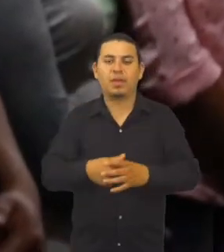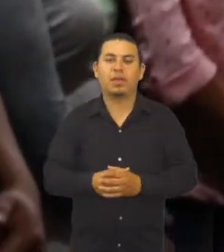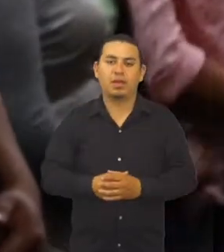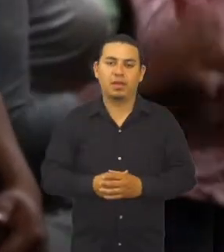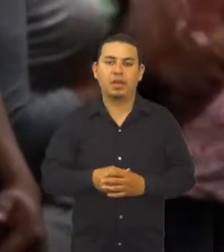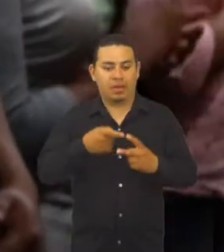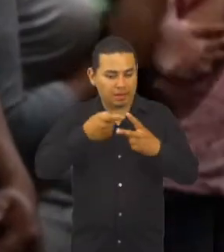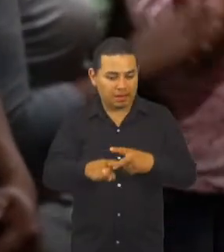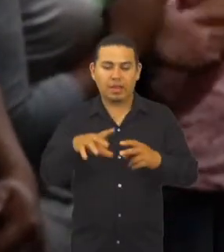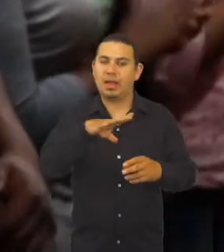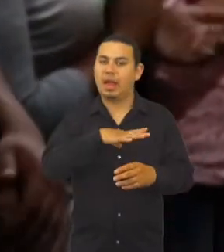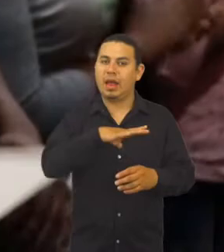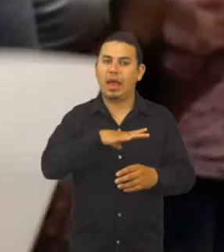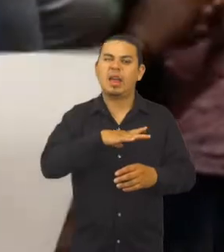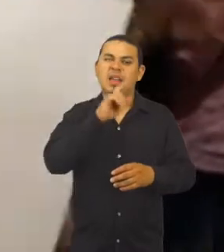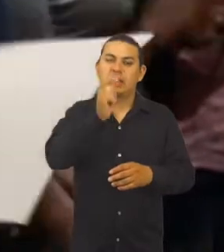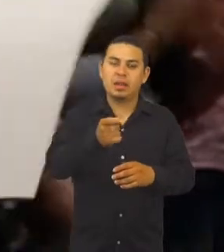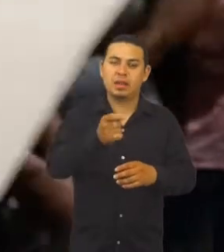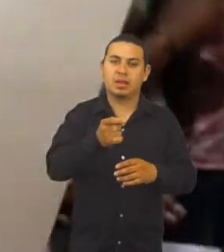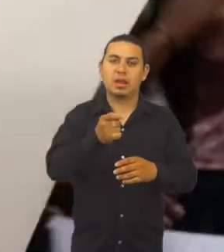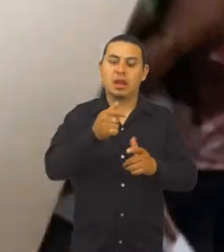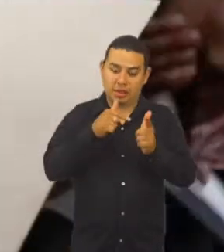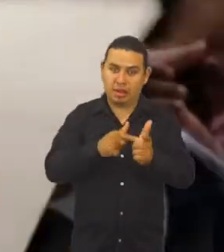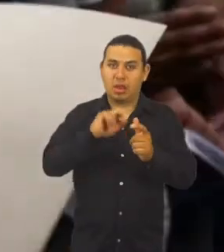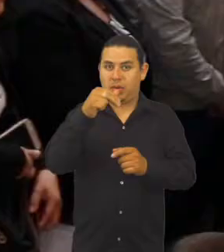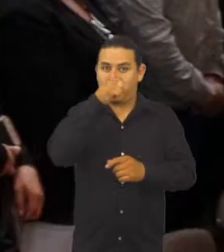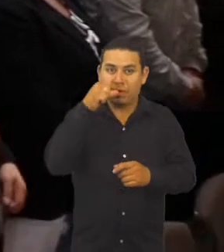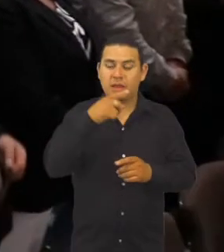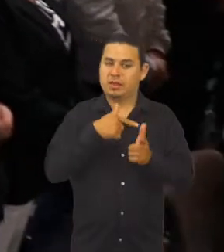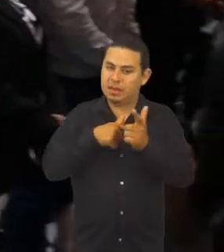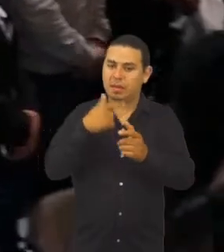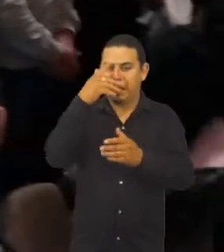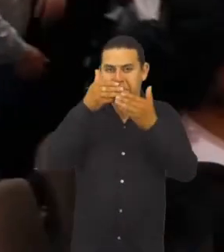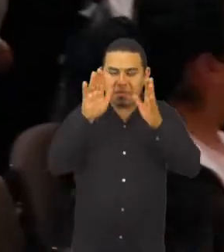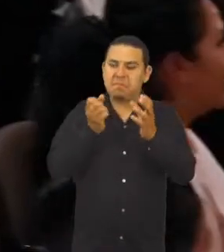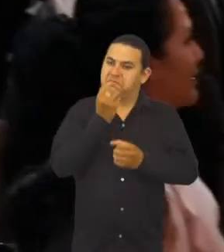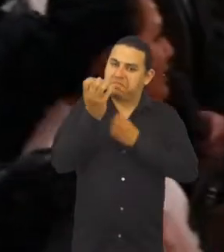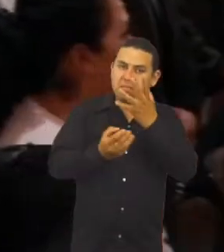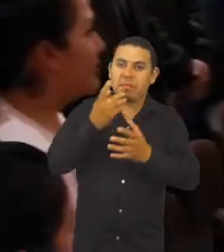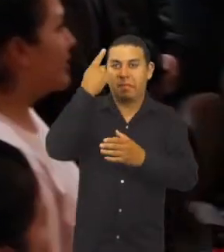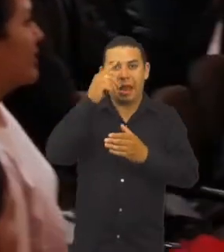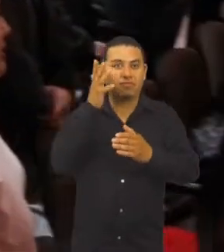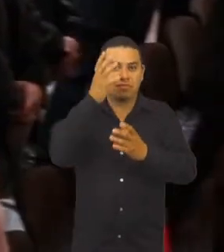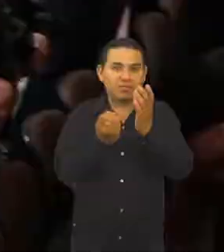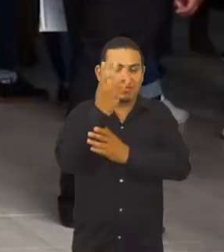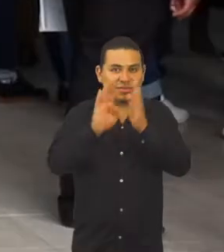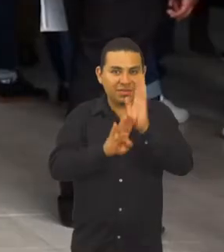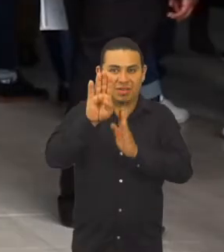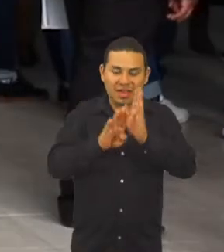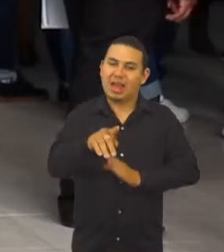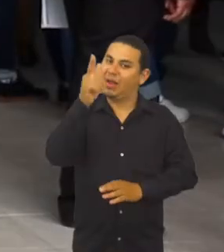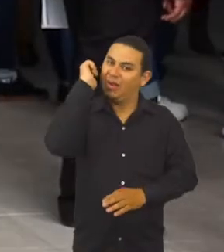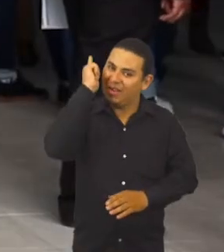día para iniciar y reconocer que el amor sigue siendo ese motor que nos mueve en todos los sentidos. Y ojalá